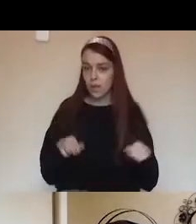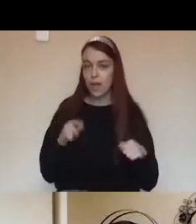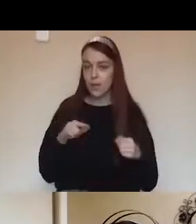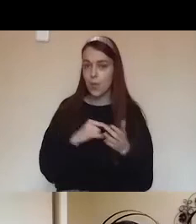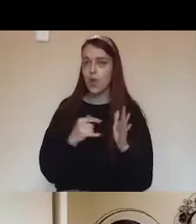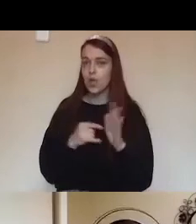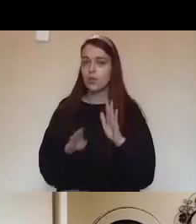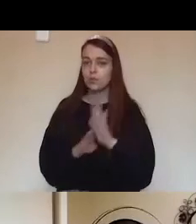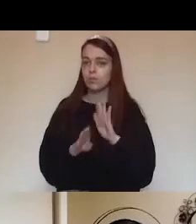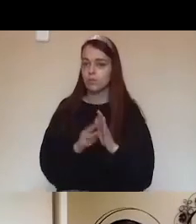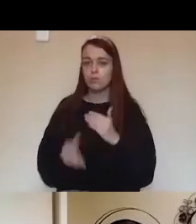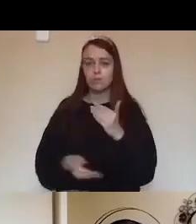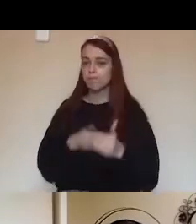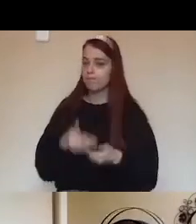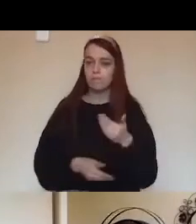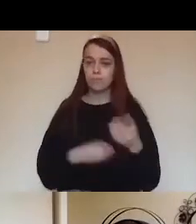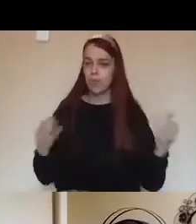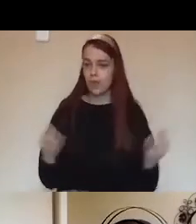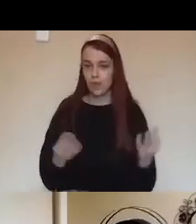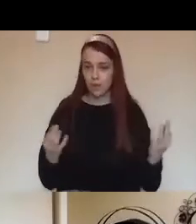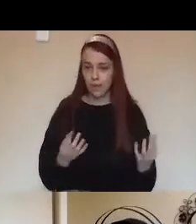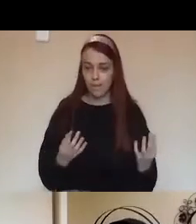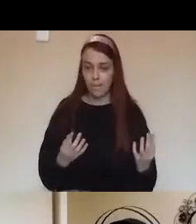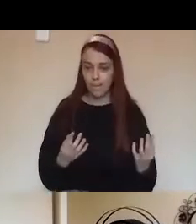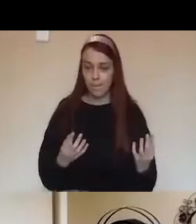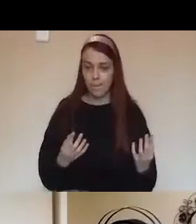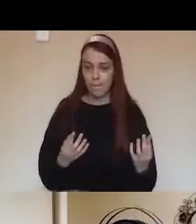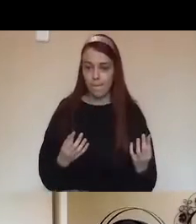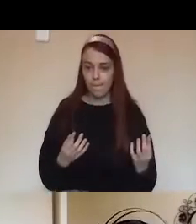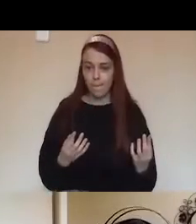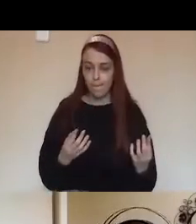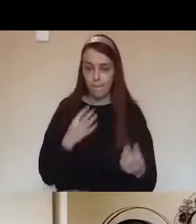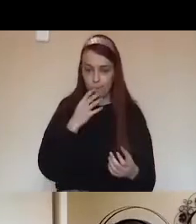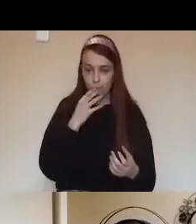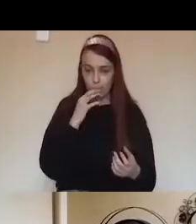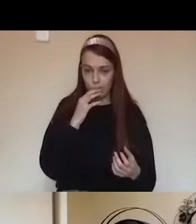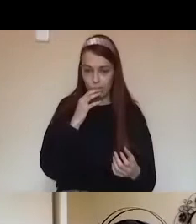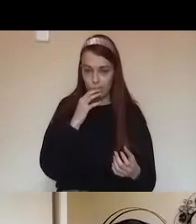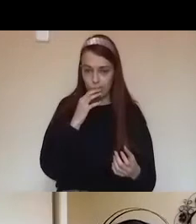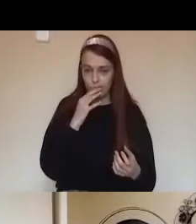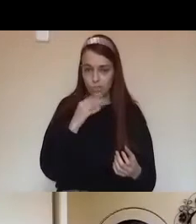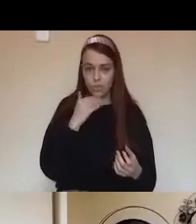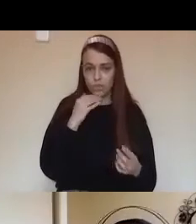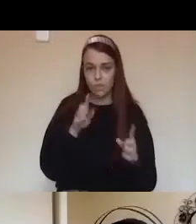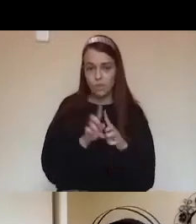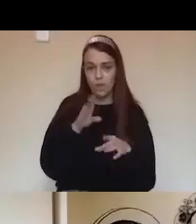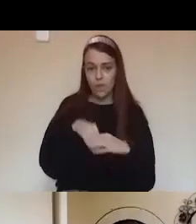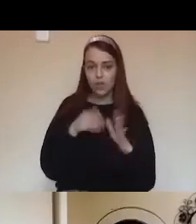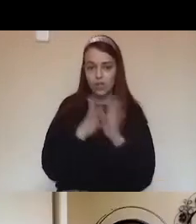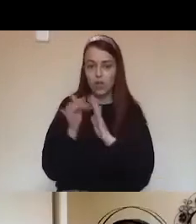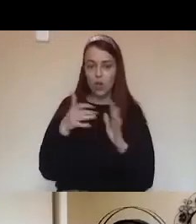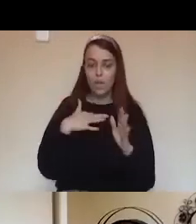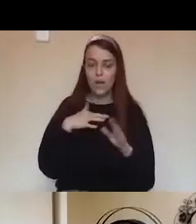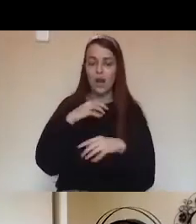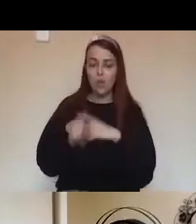trabajando. Entonces es algo muy, muy significativo, incluso dentro, para que tenga continuidad y para